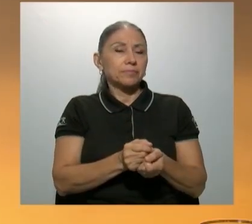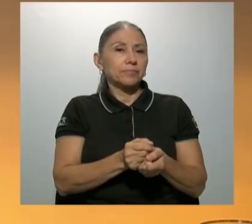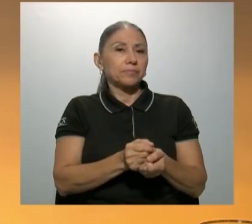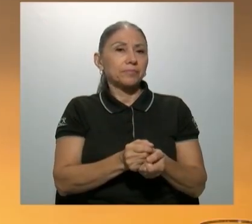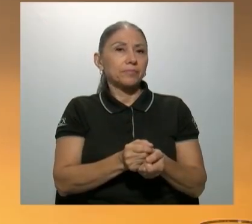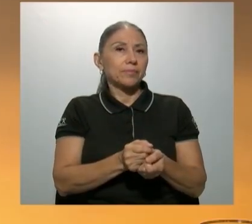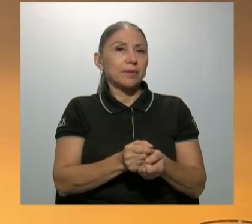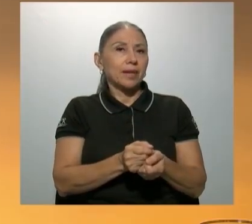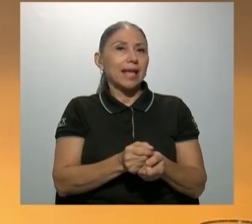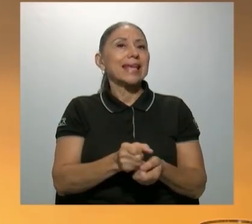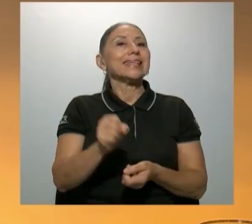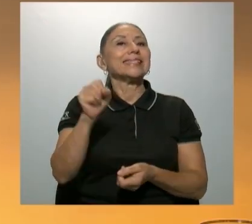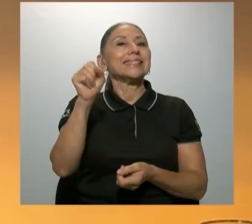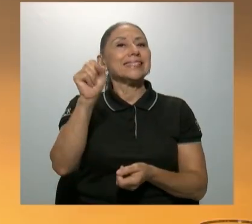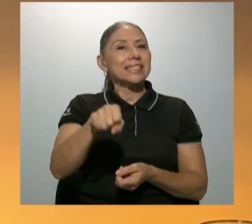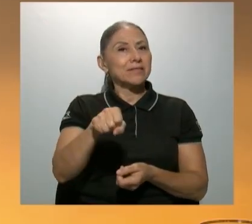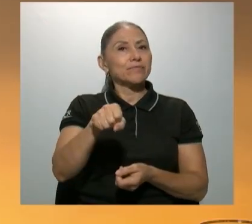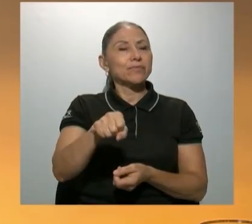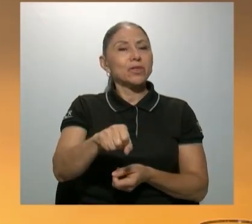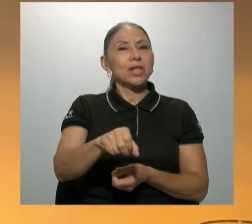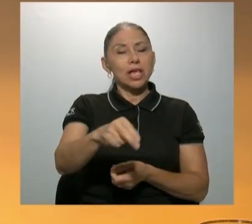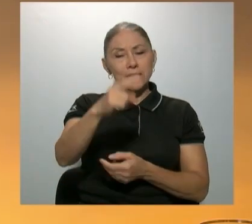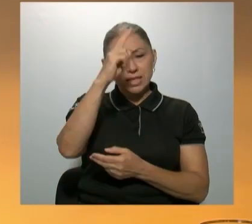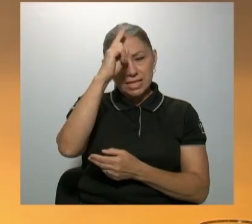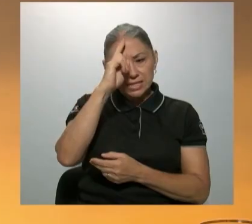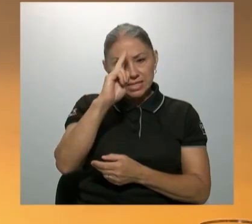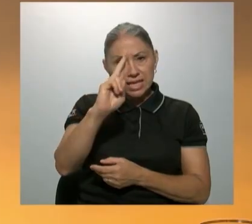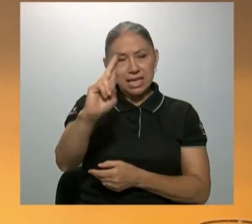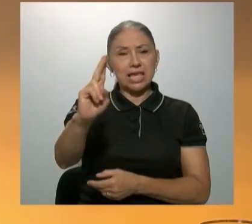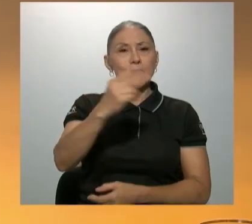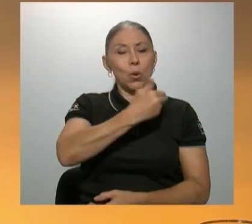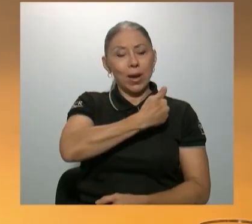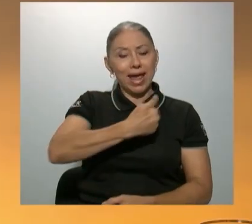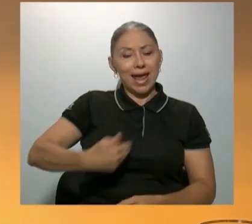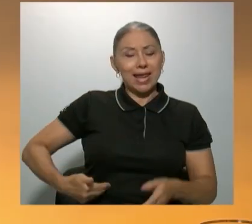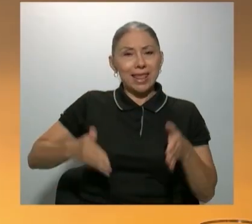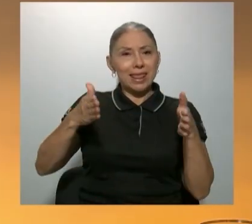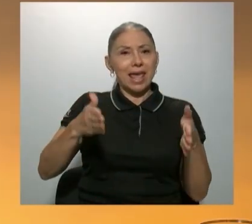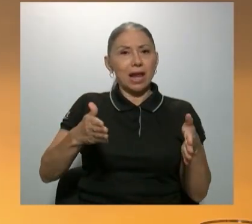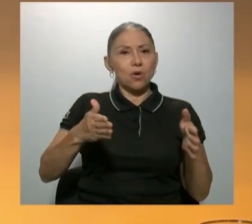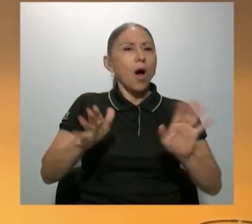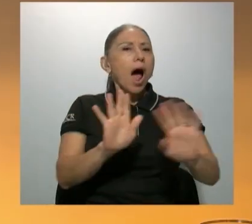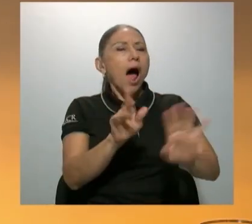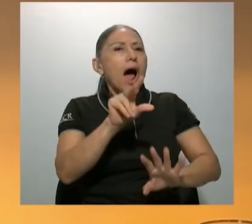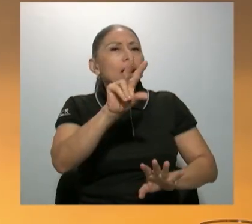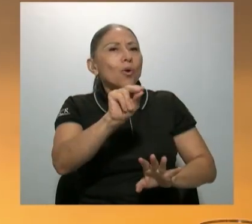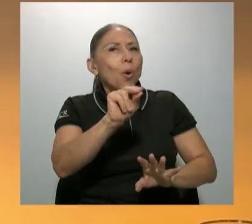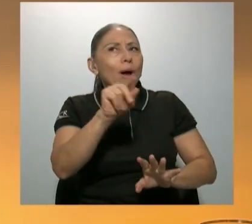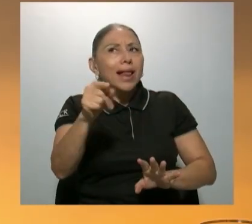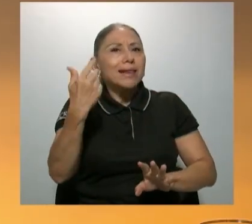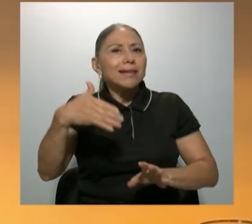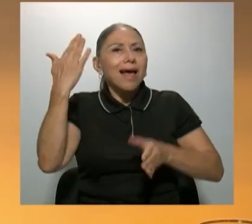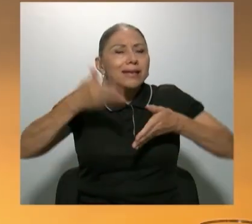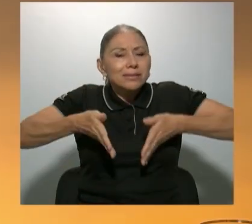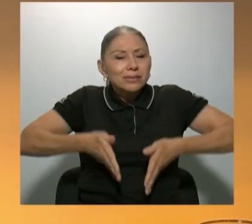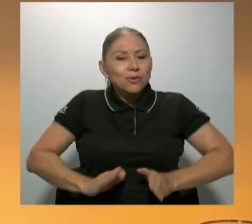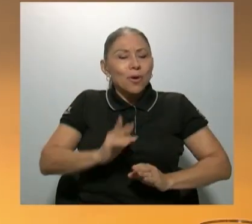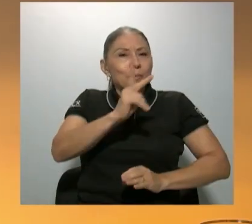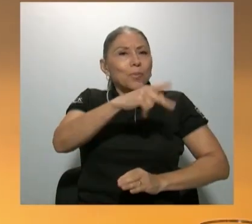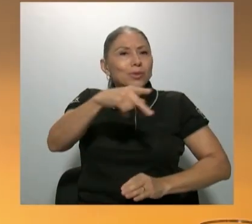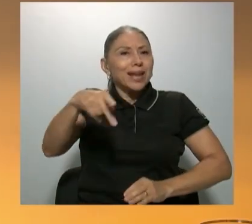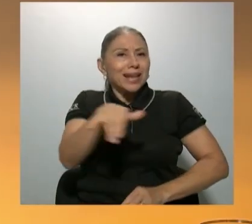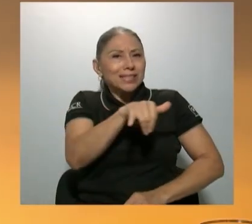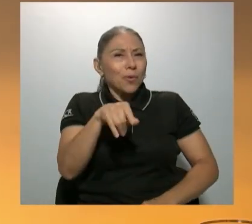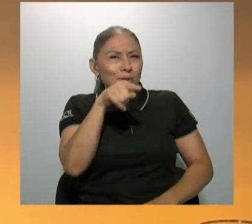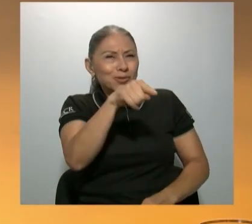sí distinguido herediano, porque, nació en Punta Arenas, igual que usted, nació creo